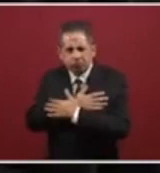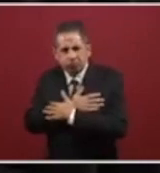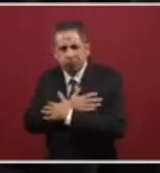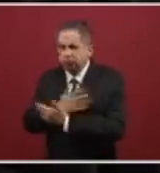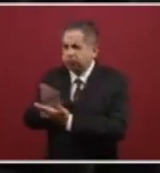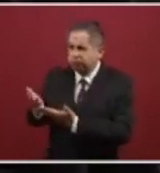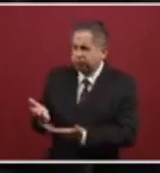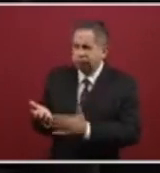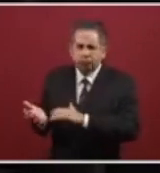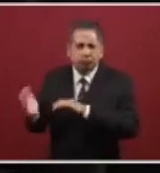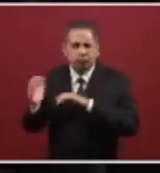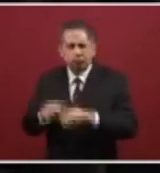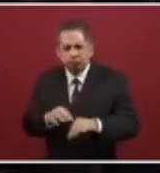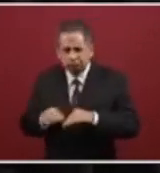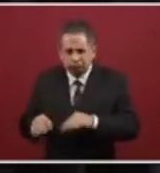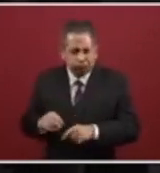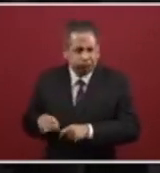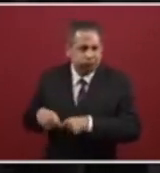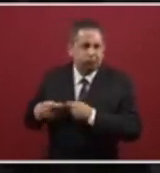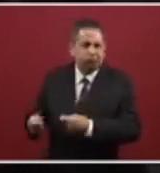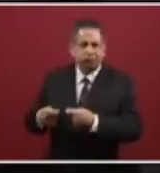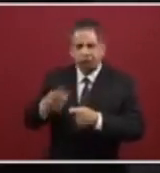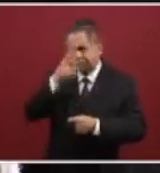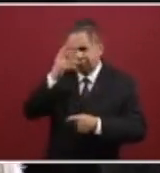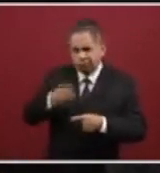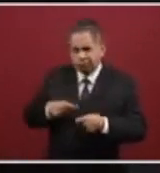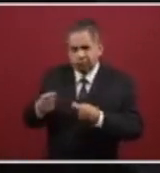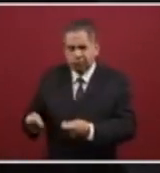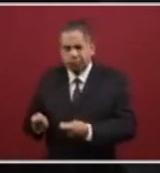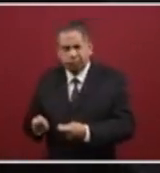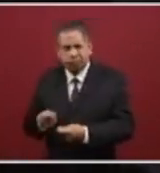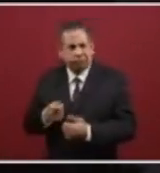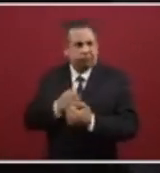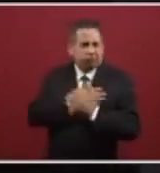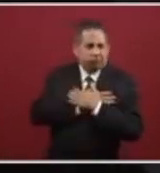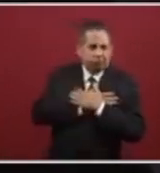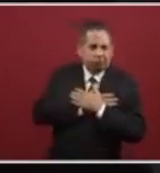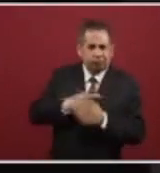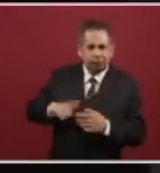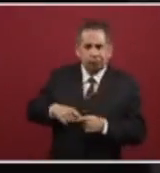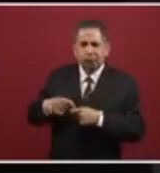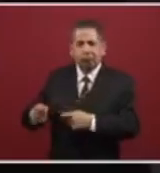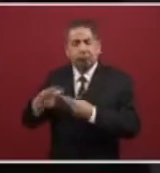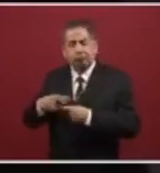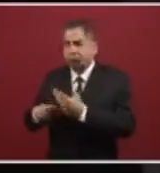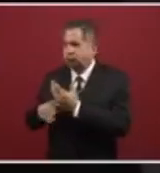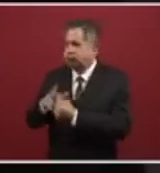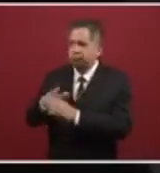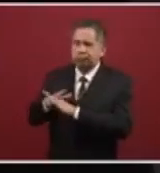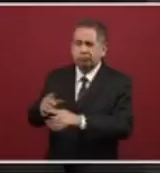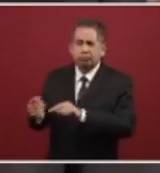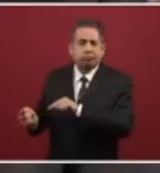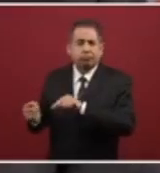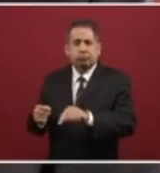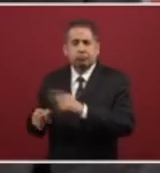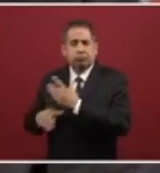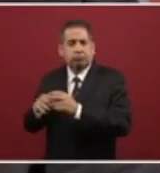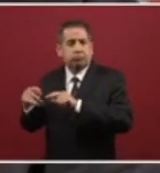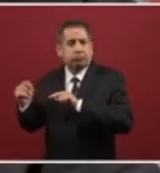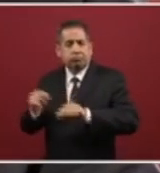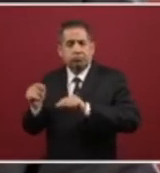ofrecer empleo, de aquí va a haber visas humanitarias, este discurso de amor del gobierno para que los migrantes incrementaran su